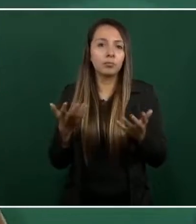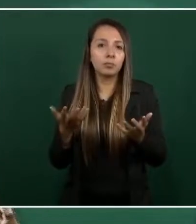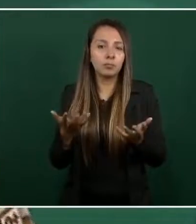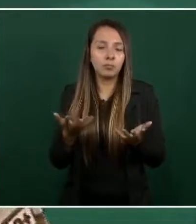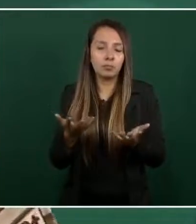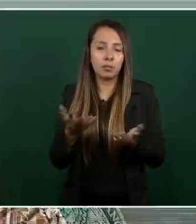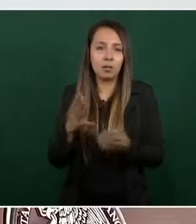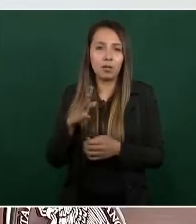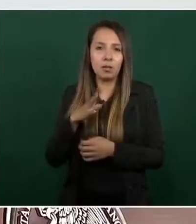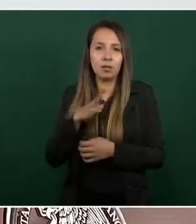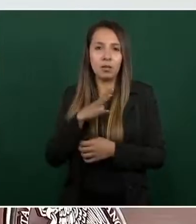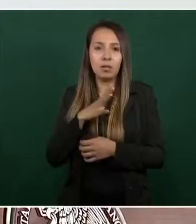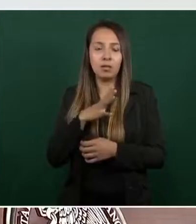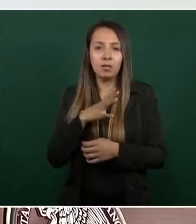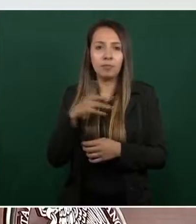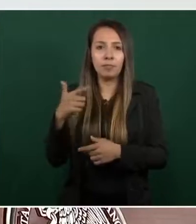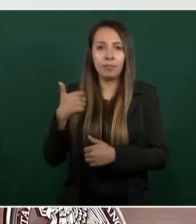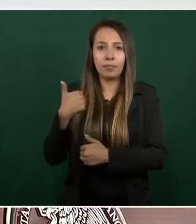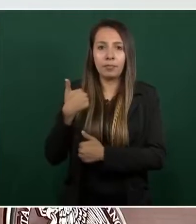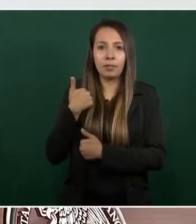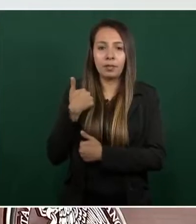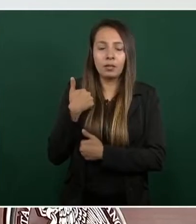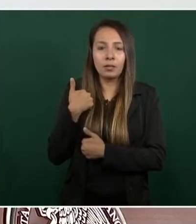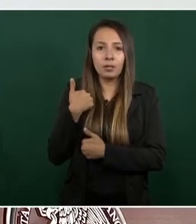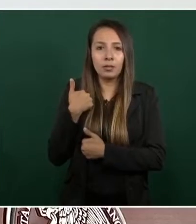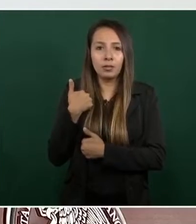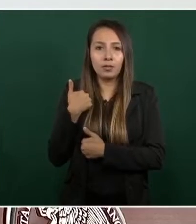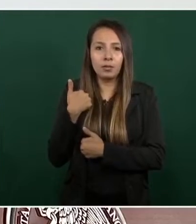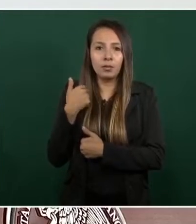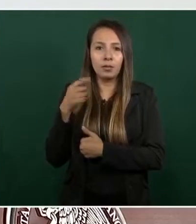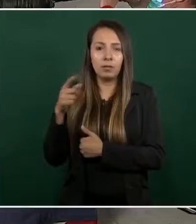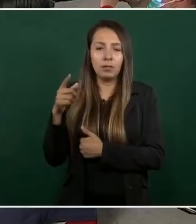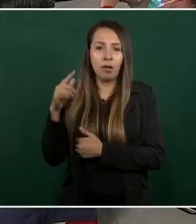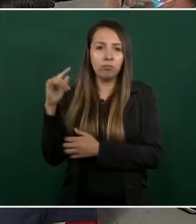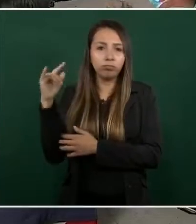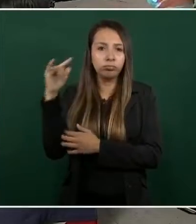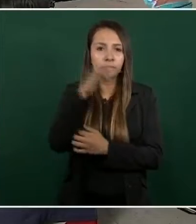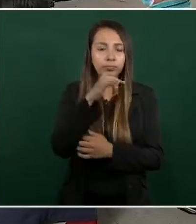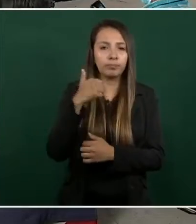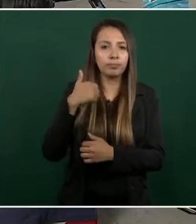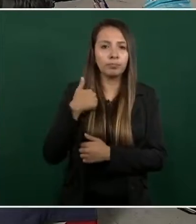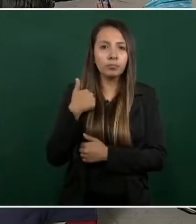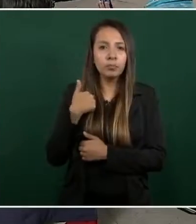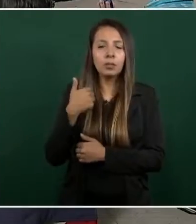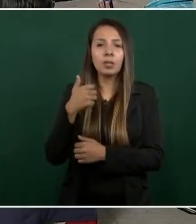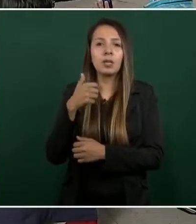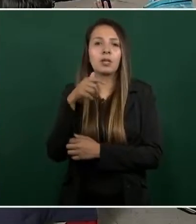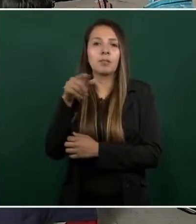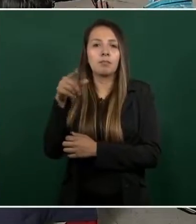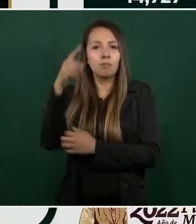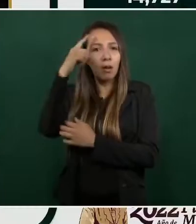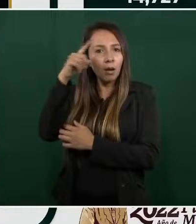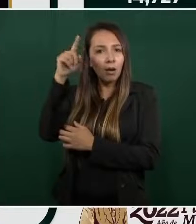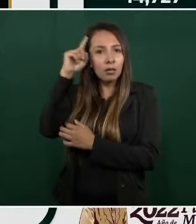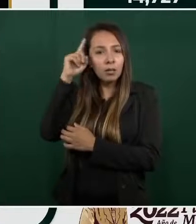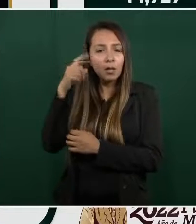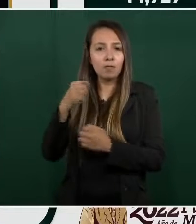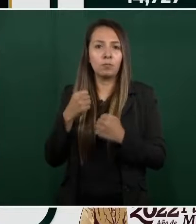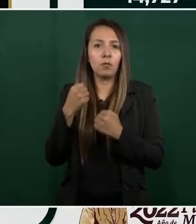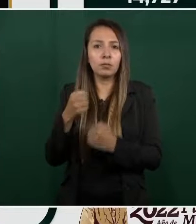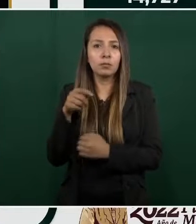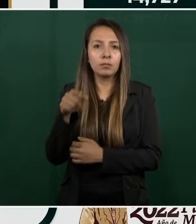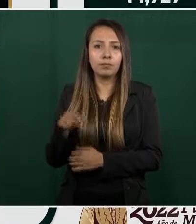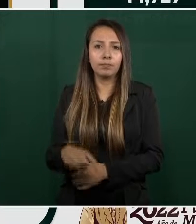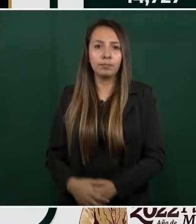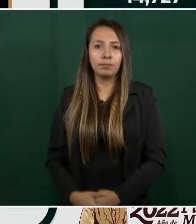entre el Ejército o Fuerza Aérea Mexicana, la Secretaría de Marina, la Guardia Nacional, hay un efectivo de